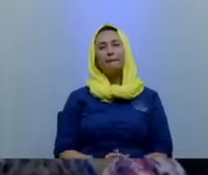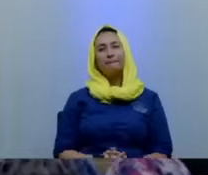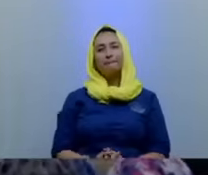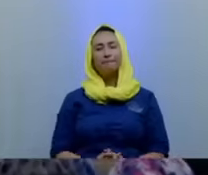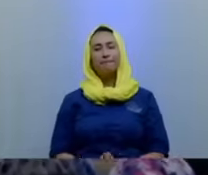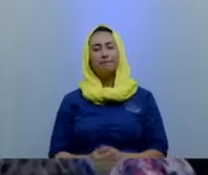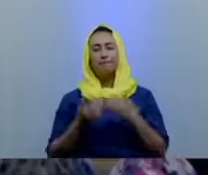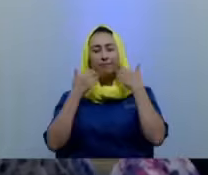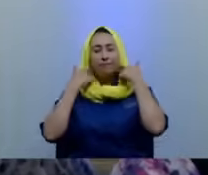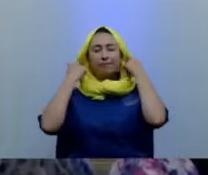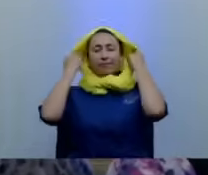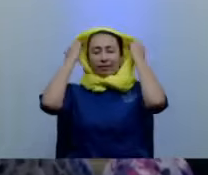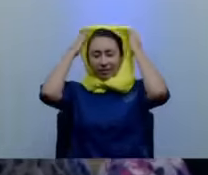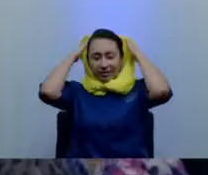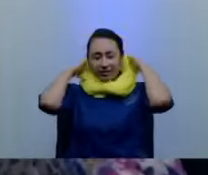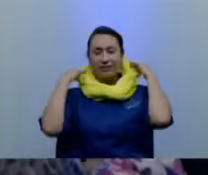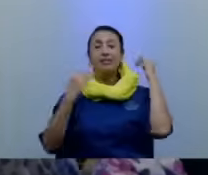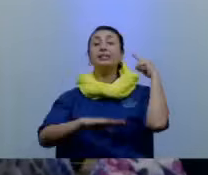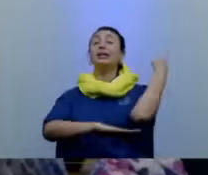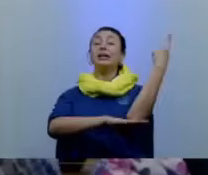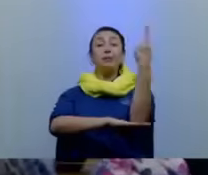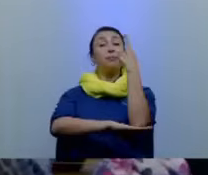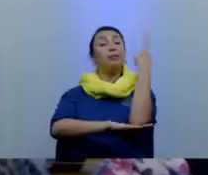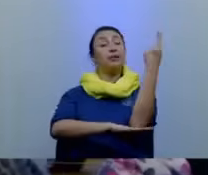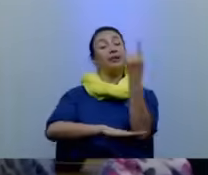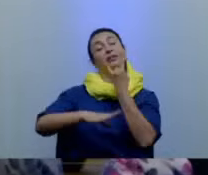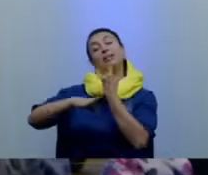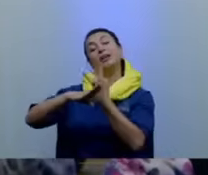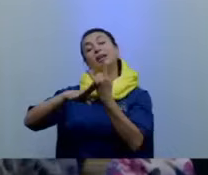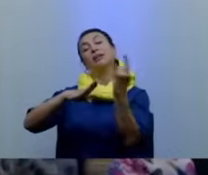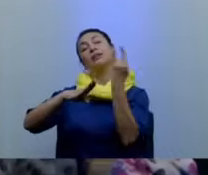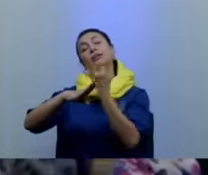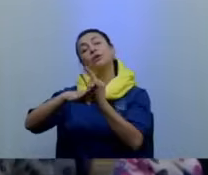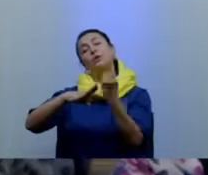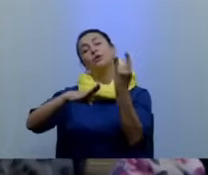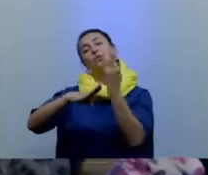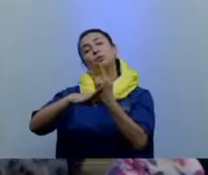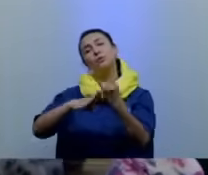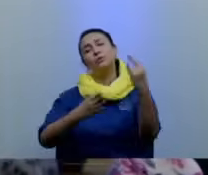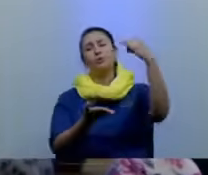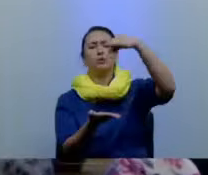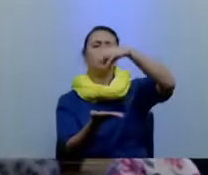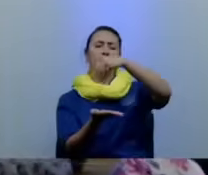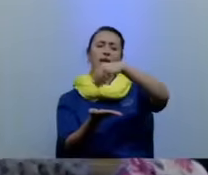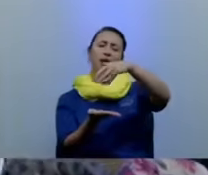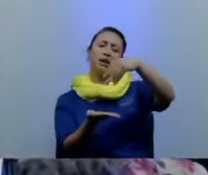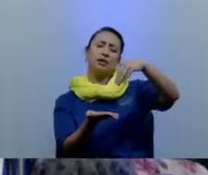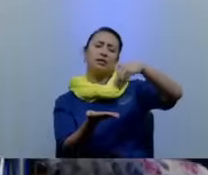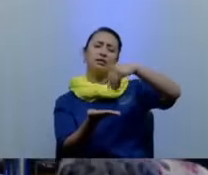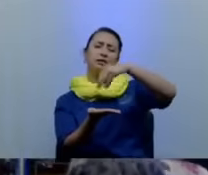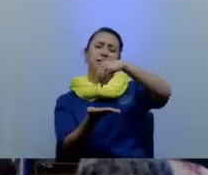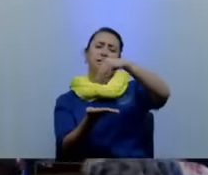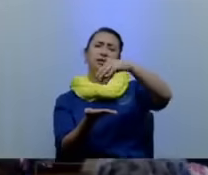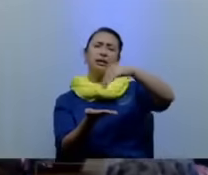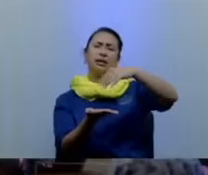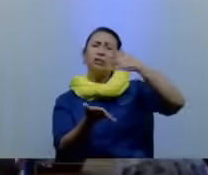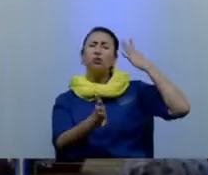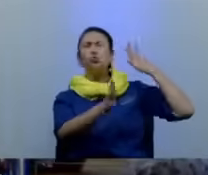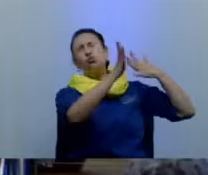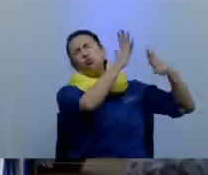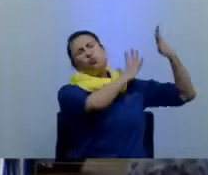es tan importante que su uso, dicen los investigadores, que se remonta a